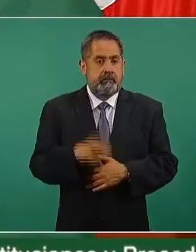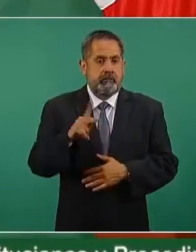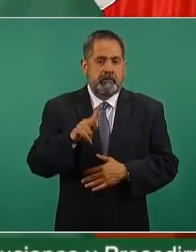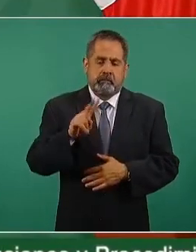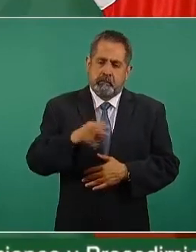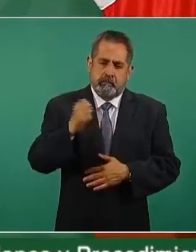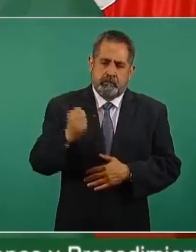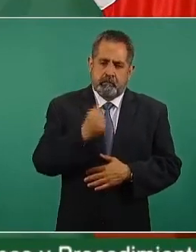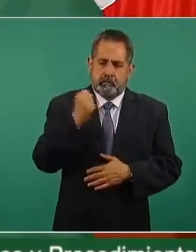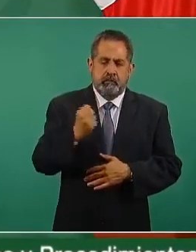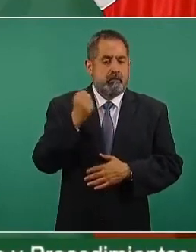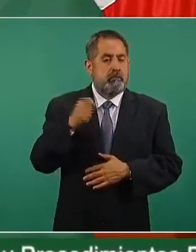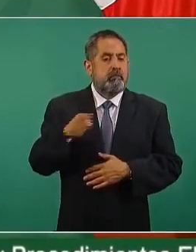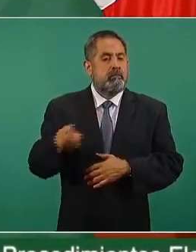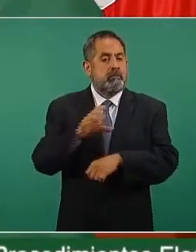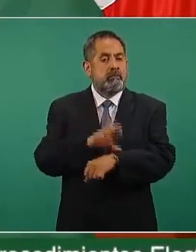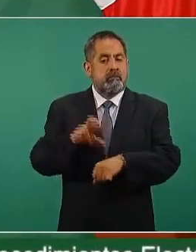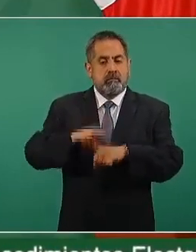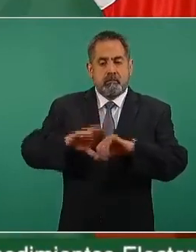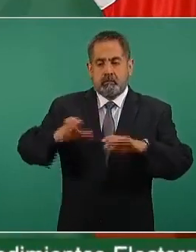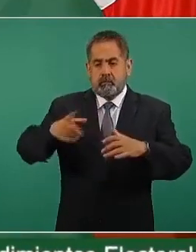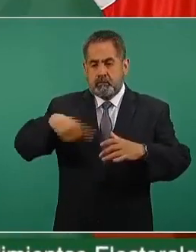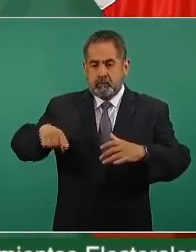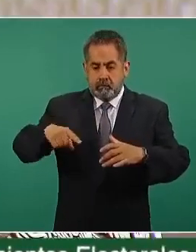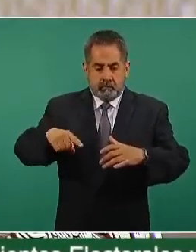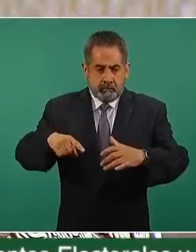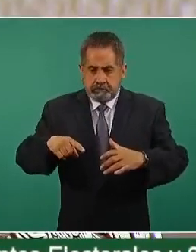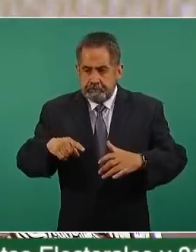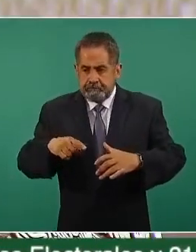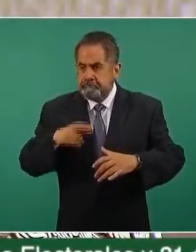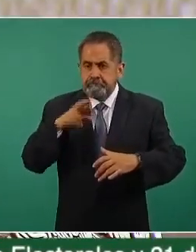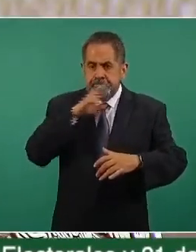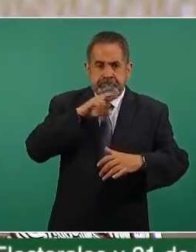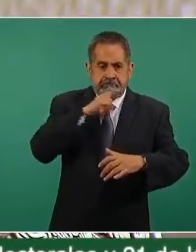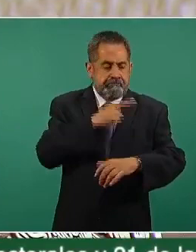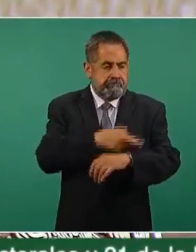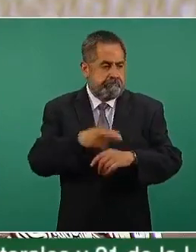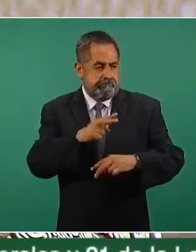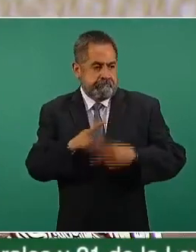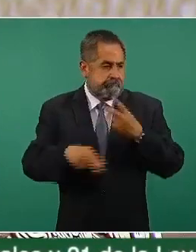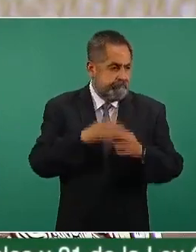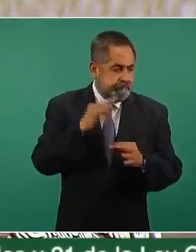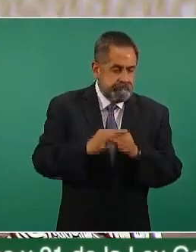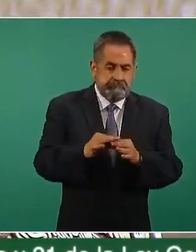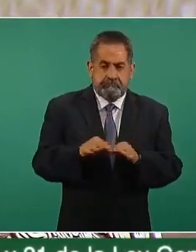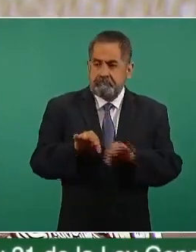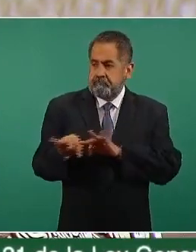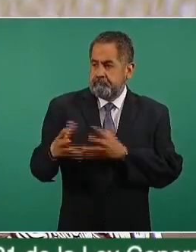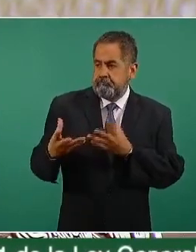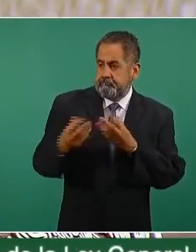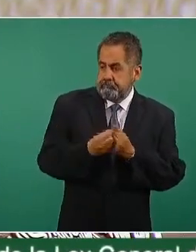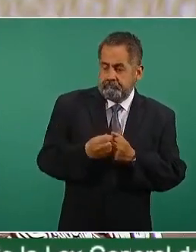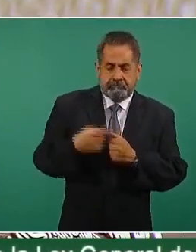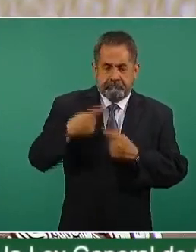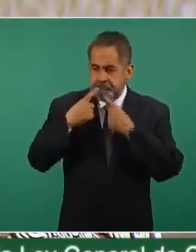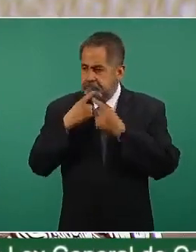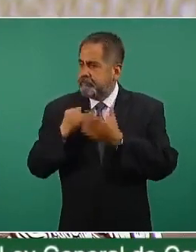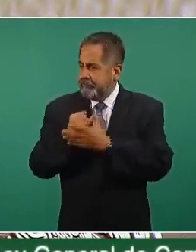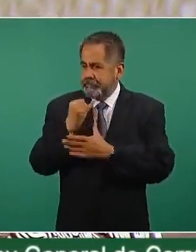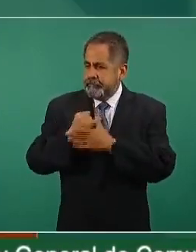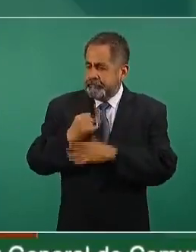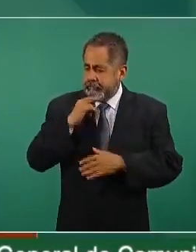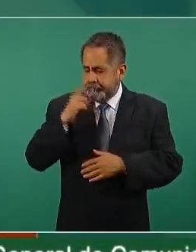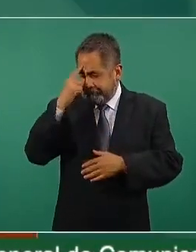Afortunadamente, la coordinación muy puntual y el trabajo en unidad, las tomas de decisiones que